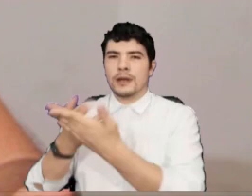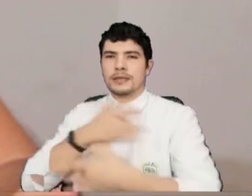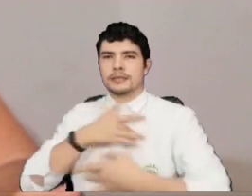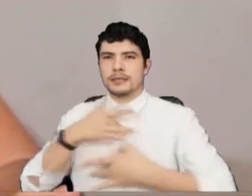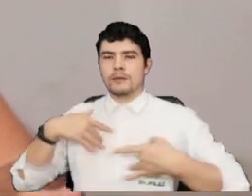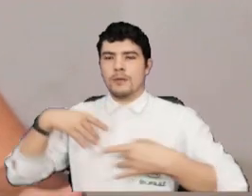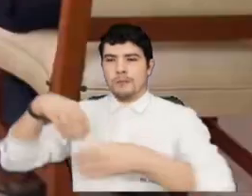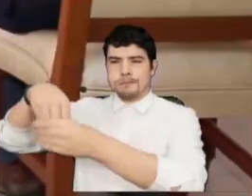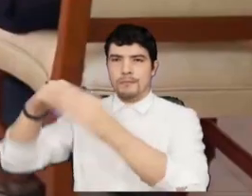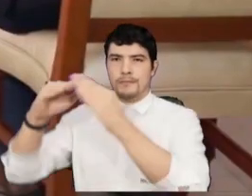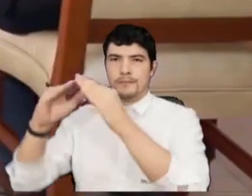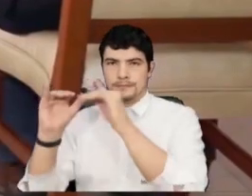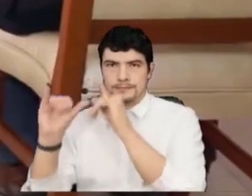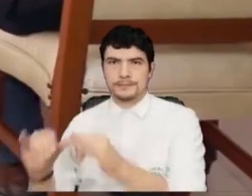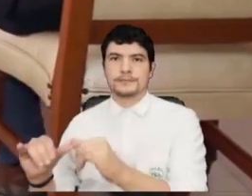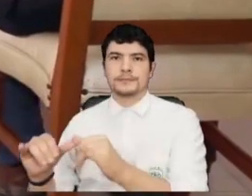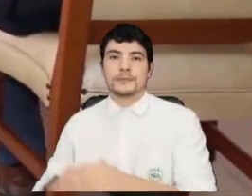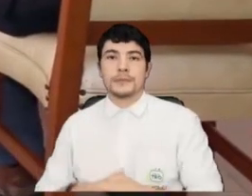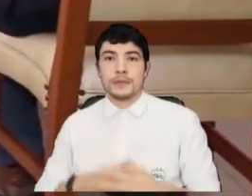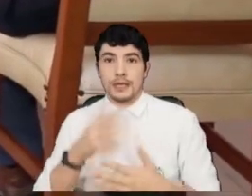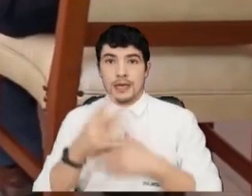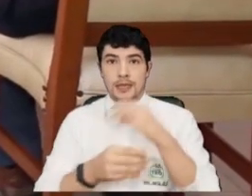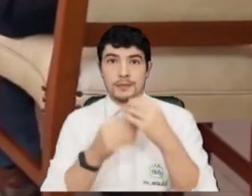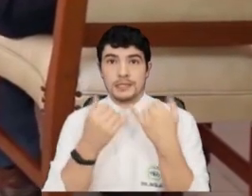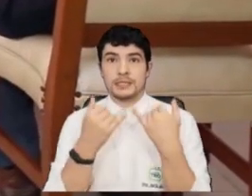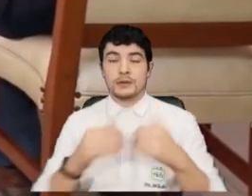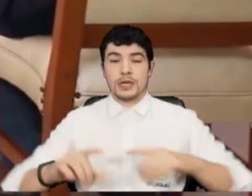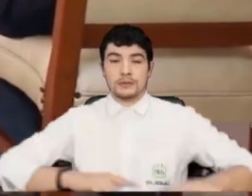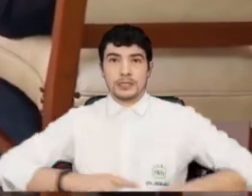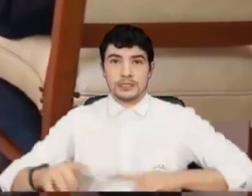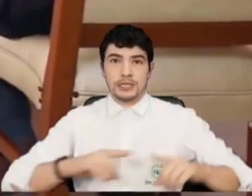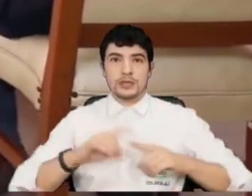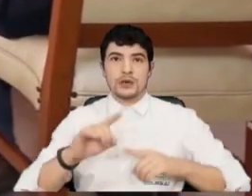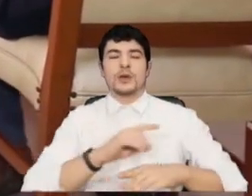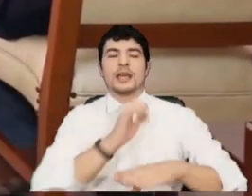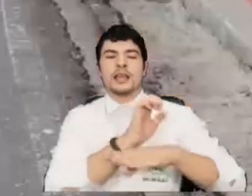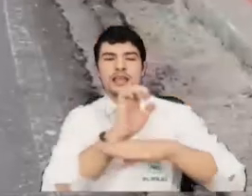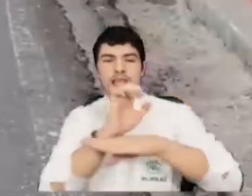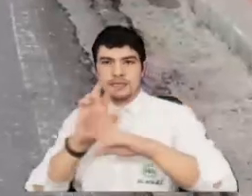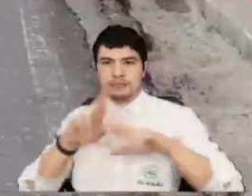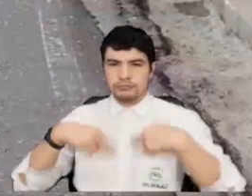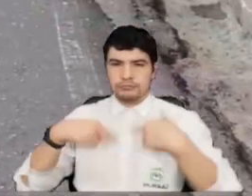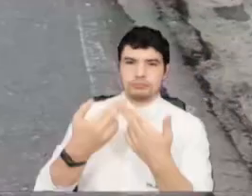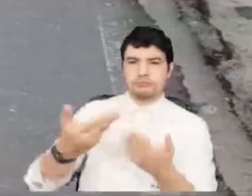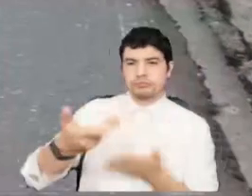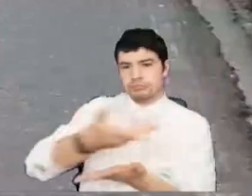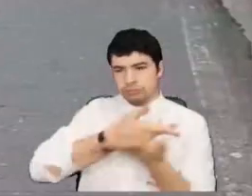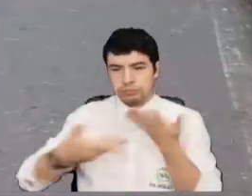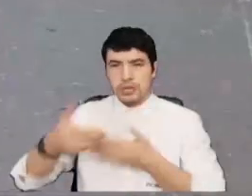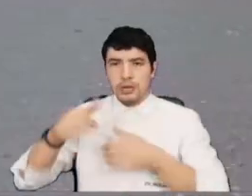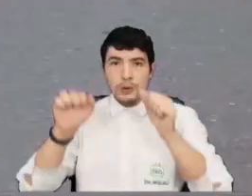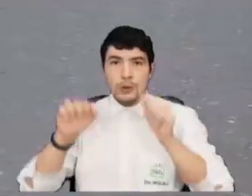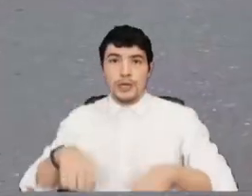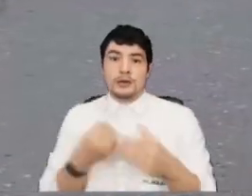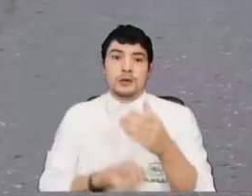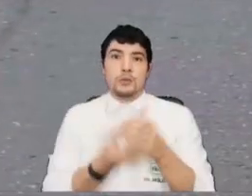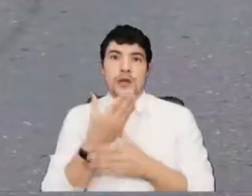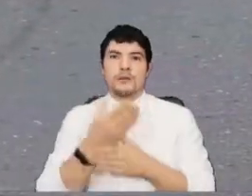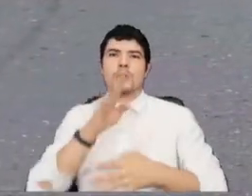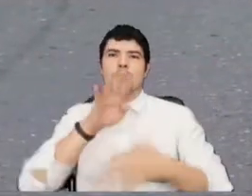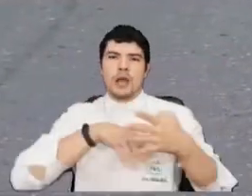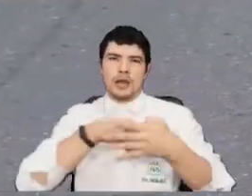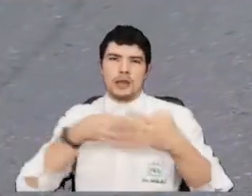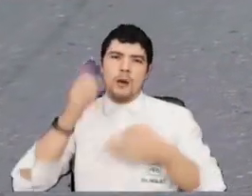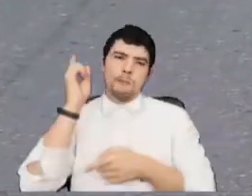se reunió con las autoridades y anunciaron nuevas medidas, entre ellas un nuevo horario para el toque de queda impartido durante el fin de semana